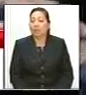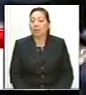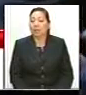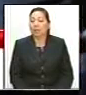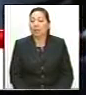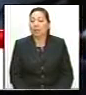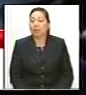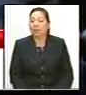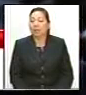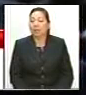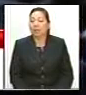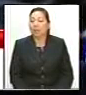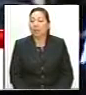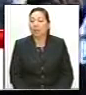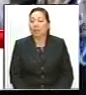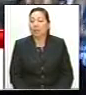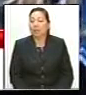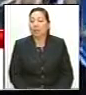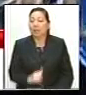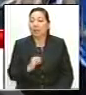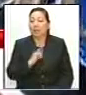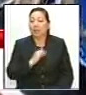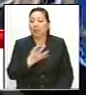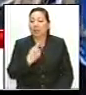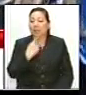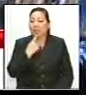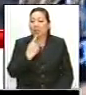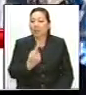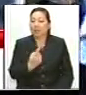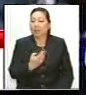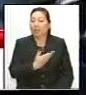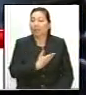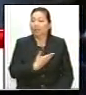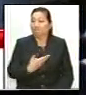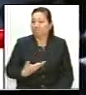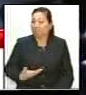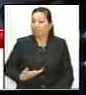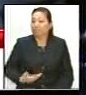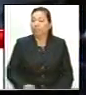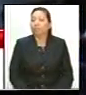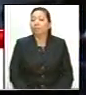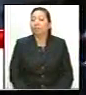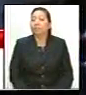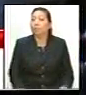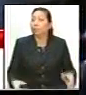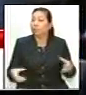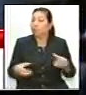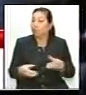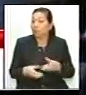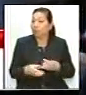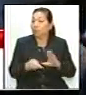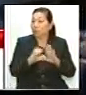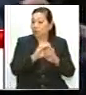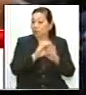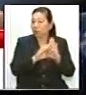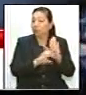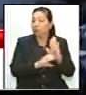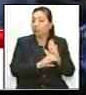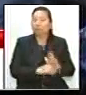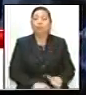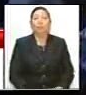Bueno, yo quiero indicar a la presidenta de la Comisión de